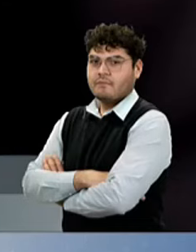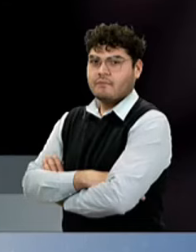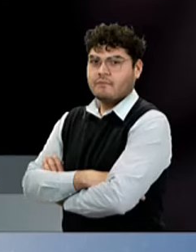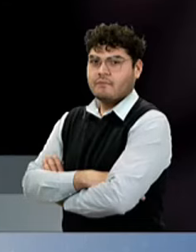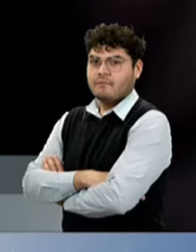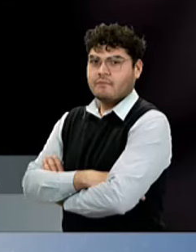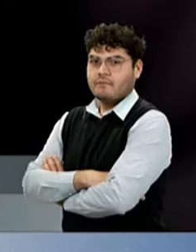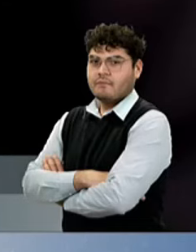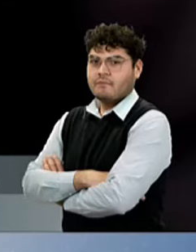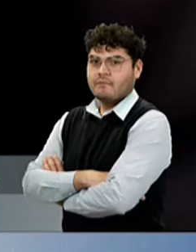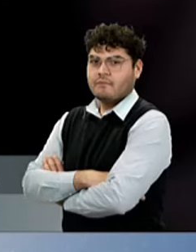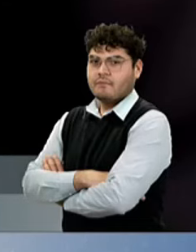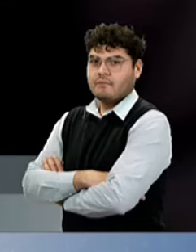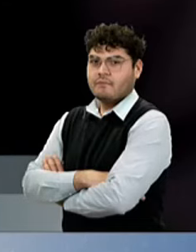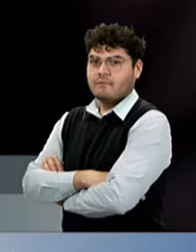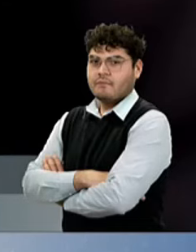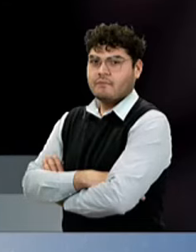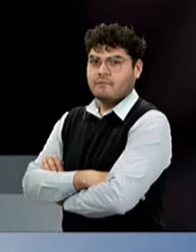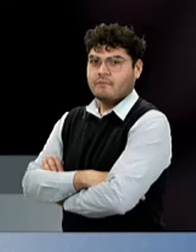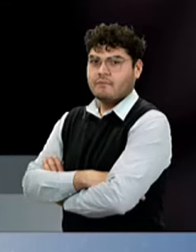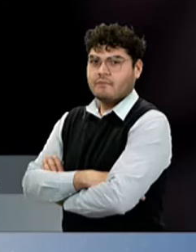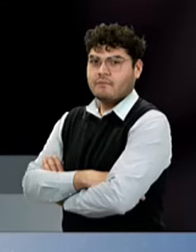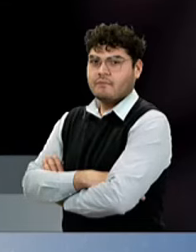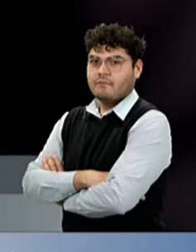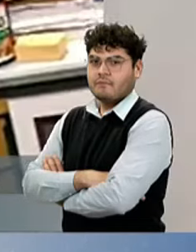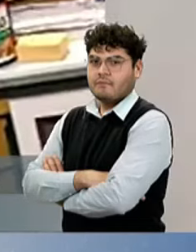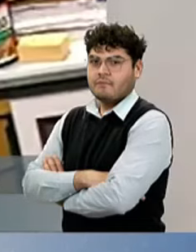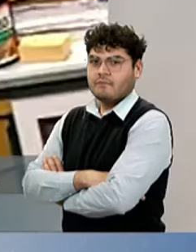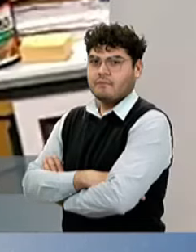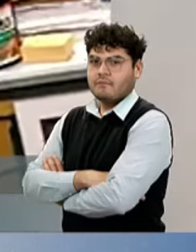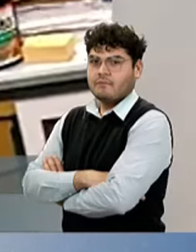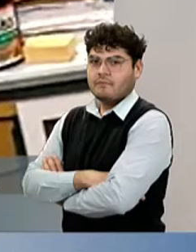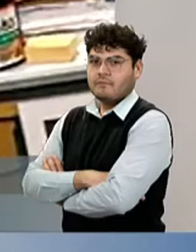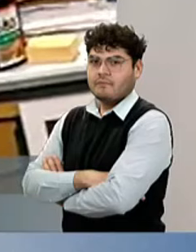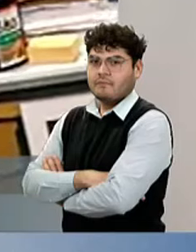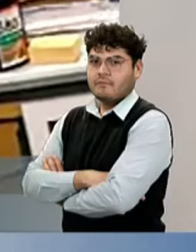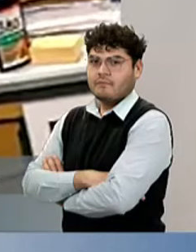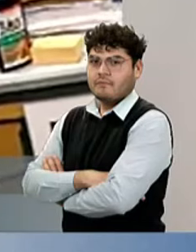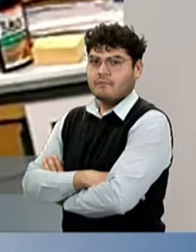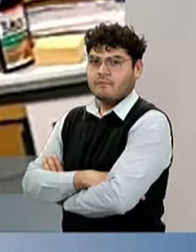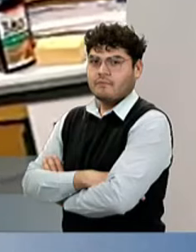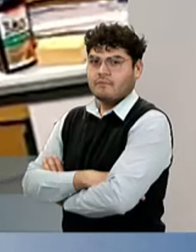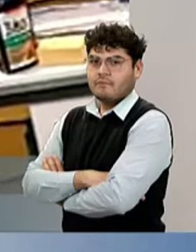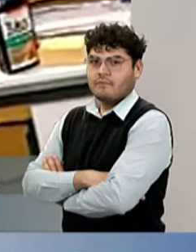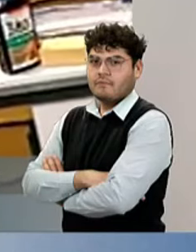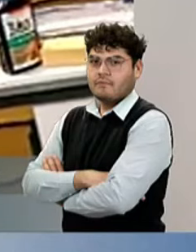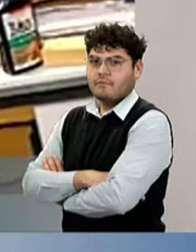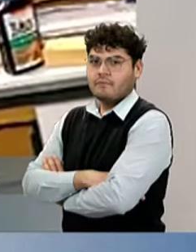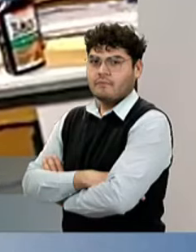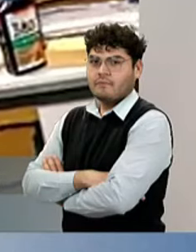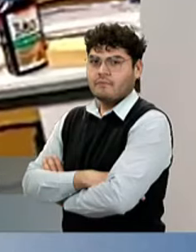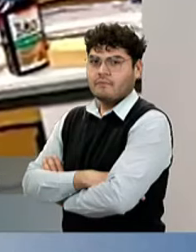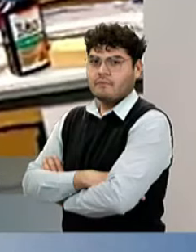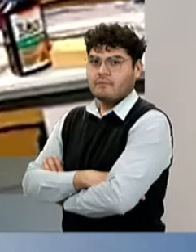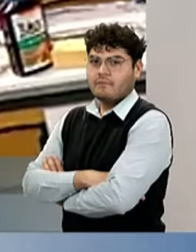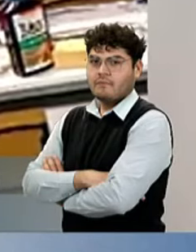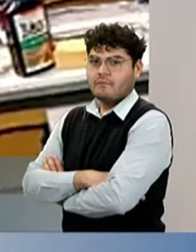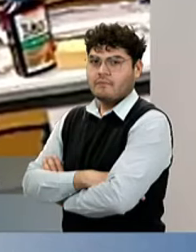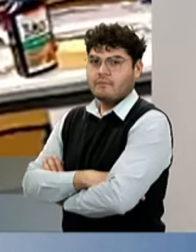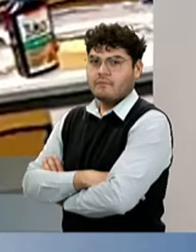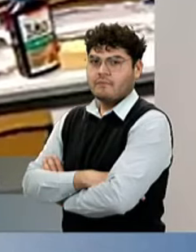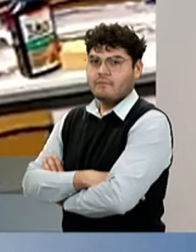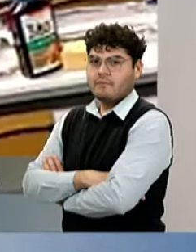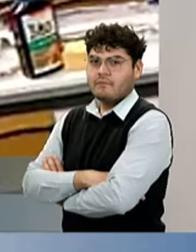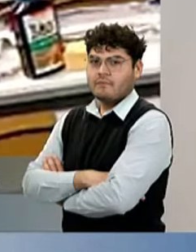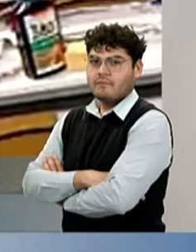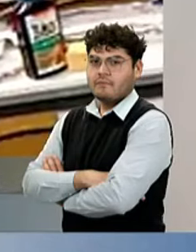en la conversación que tuvimos que Daniel Sauer vendría hasta la Fiscalía Metropolitana Oriente en calidad de